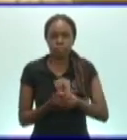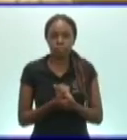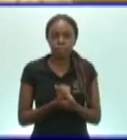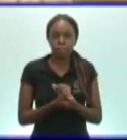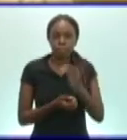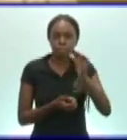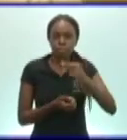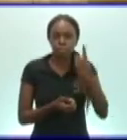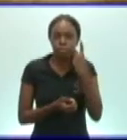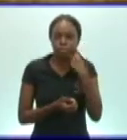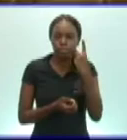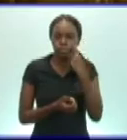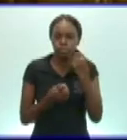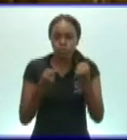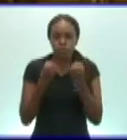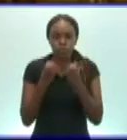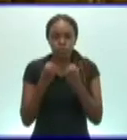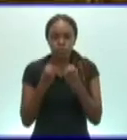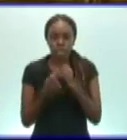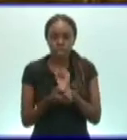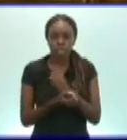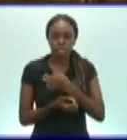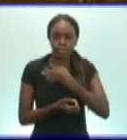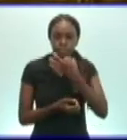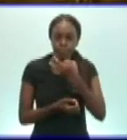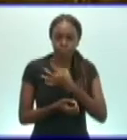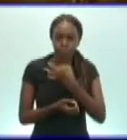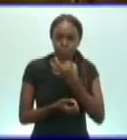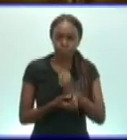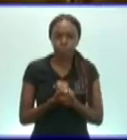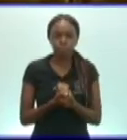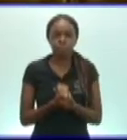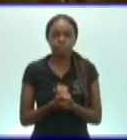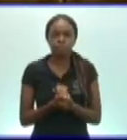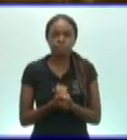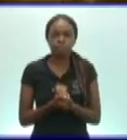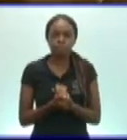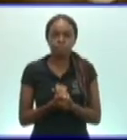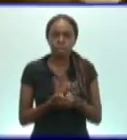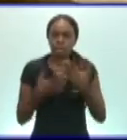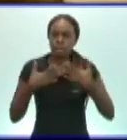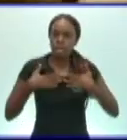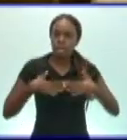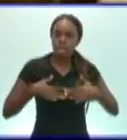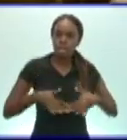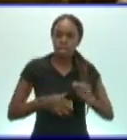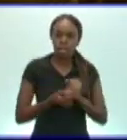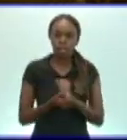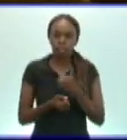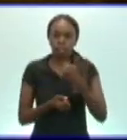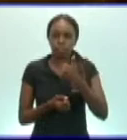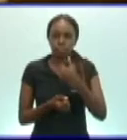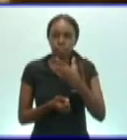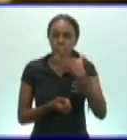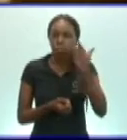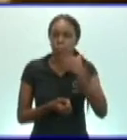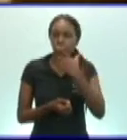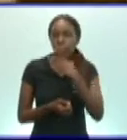joven fuerte y rebelde, muy simpático y elegante, bien parecido, aunque de pequeña